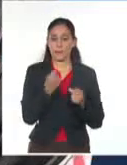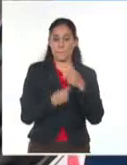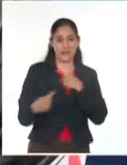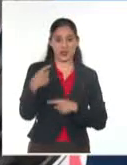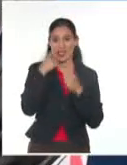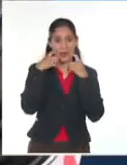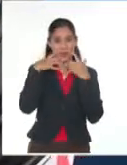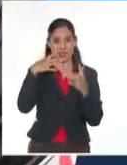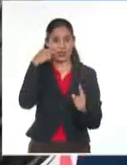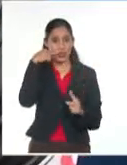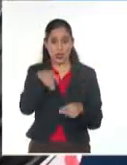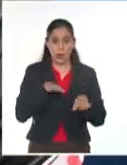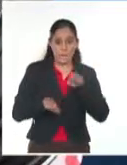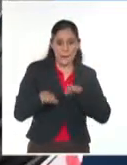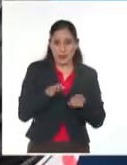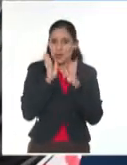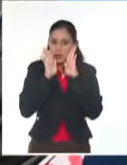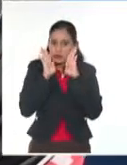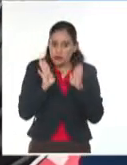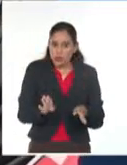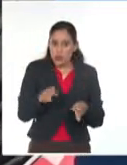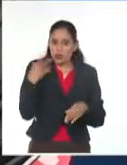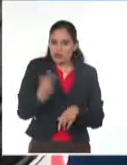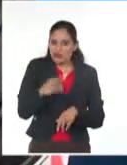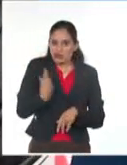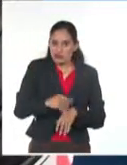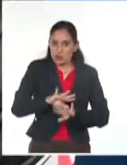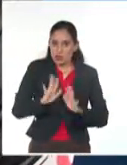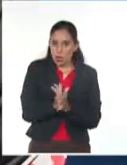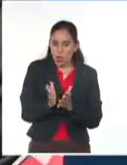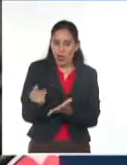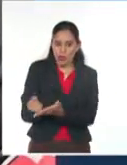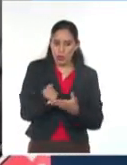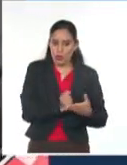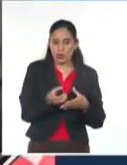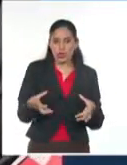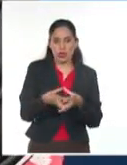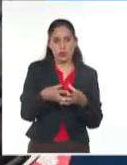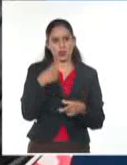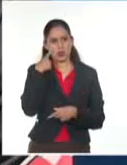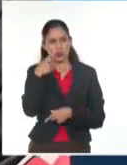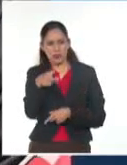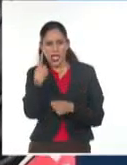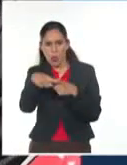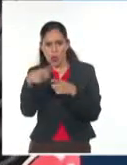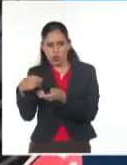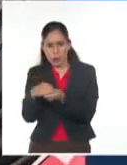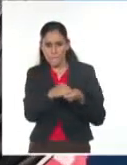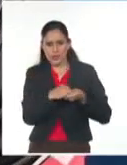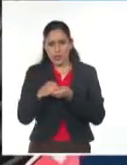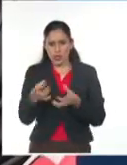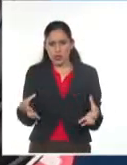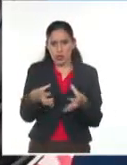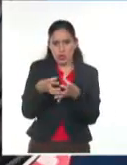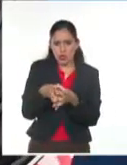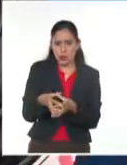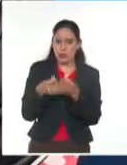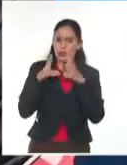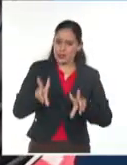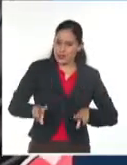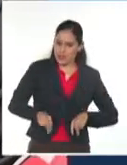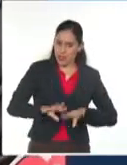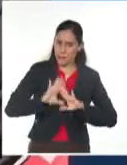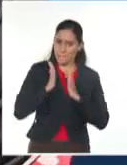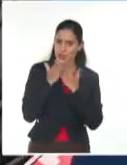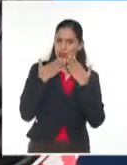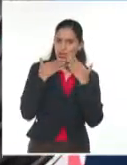batear y seguir jugando y aportando al equipo. ¿Cómo ves a tus compañeros de equipo? ¿Cómo ha sido la acogida con ellos desde que te incorporaste a la